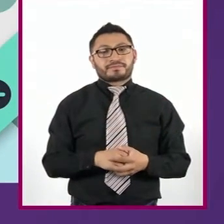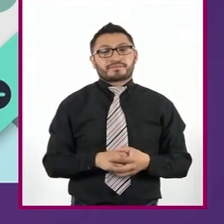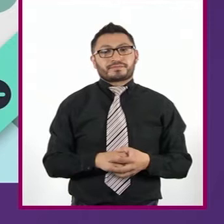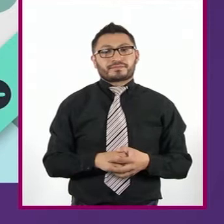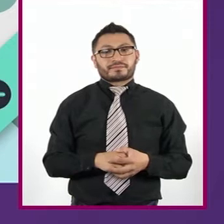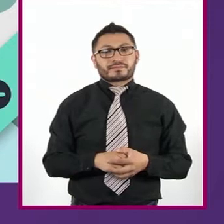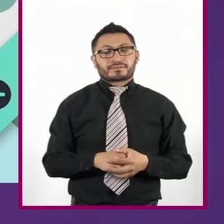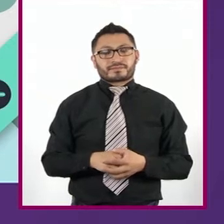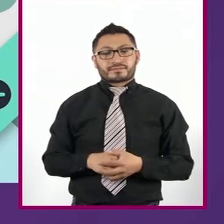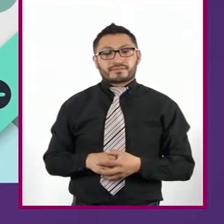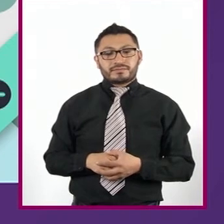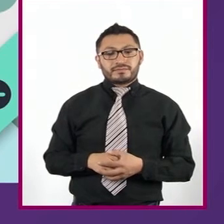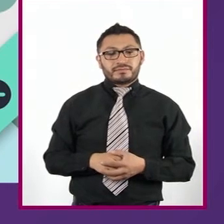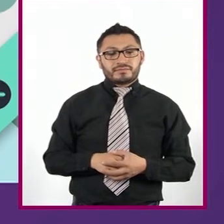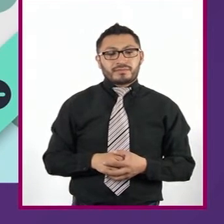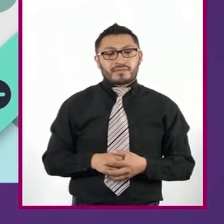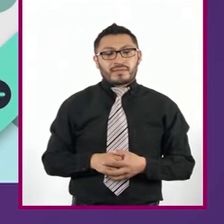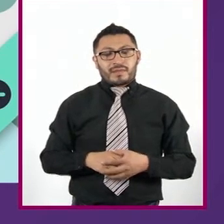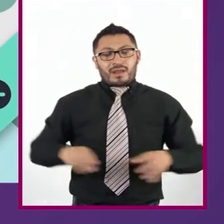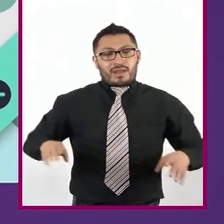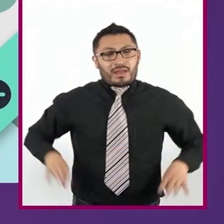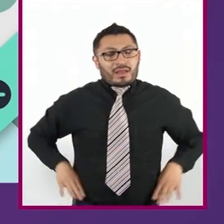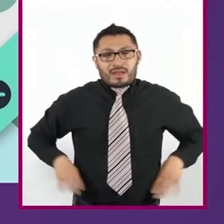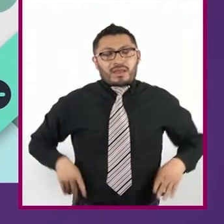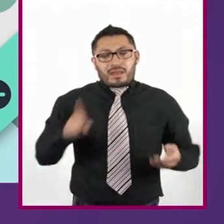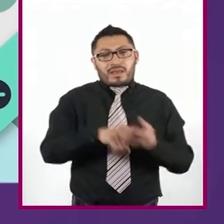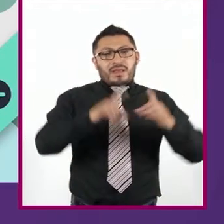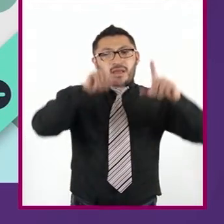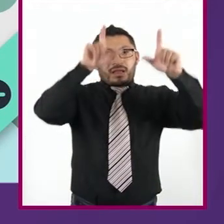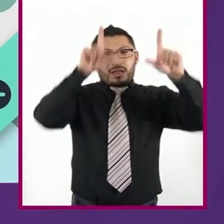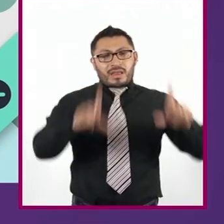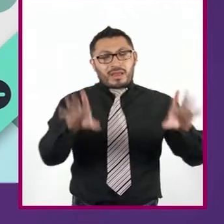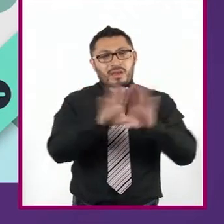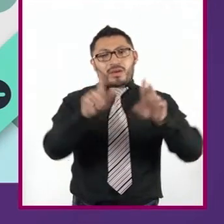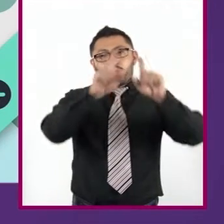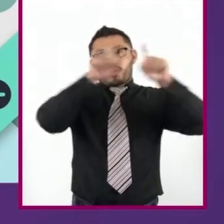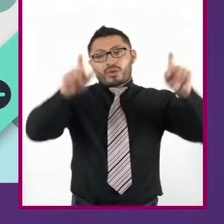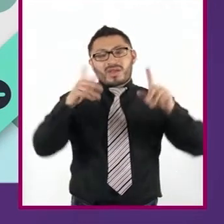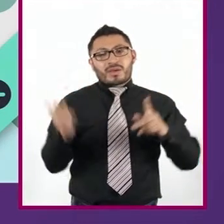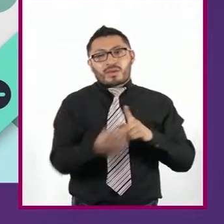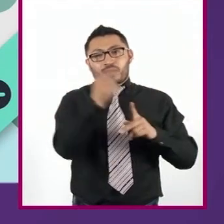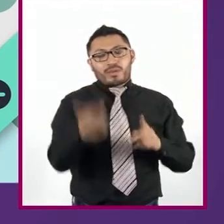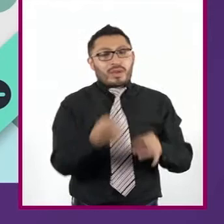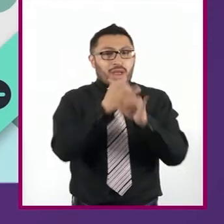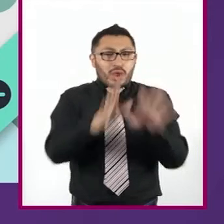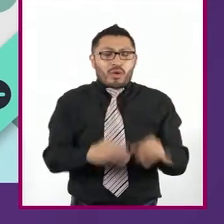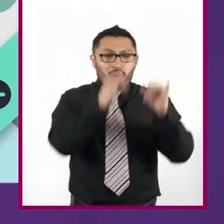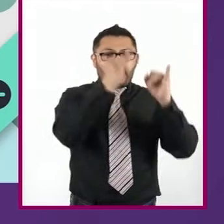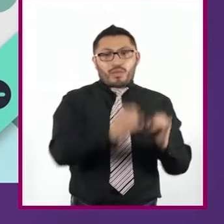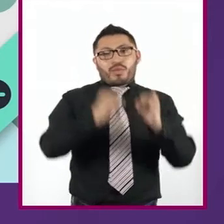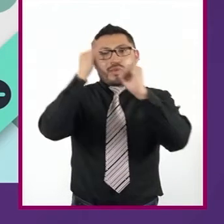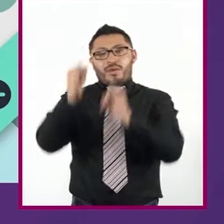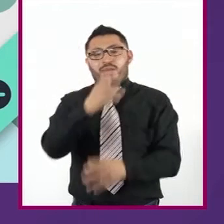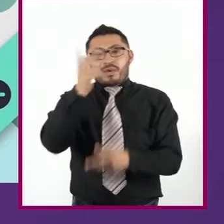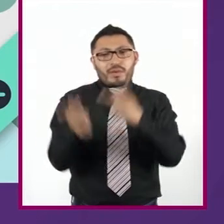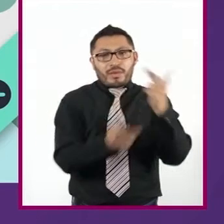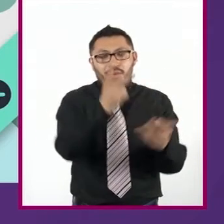se muestran en la tabla, como el título de la encuesta, datos de los participantes y